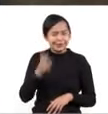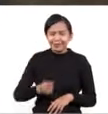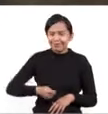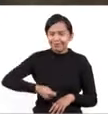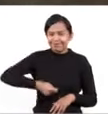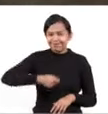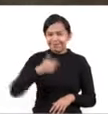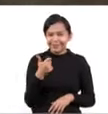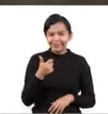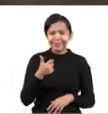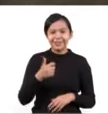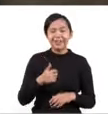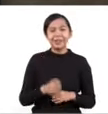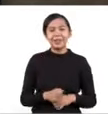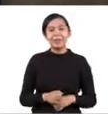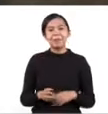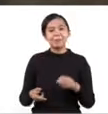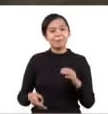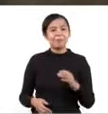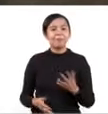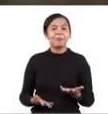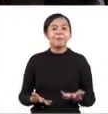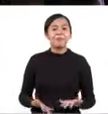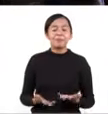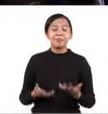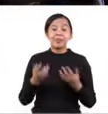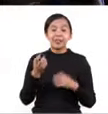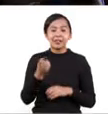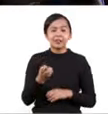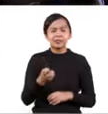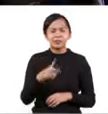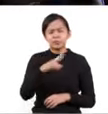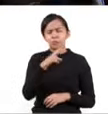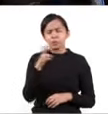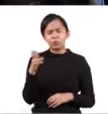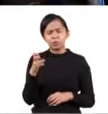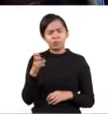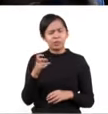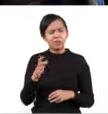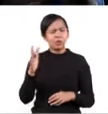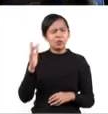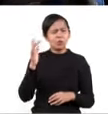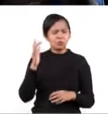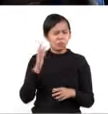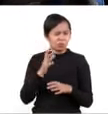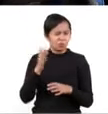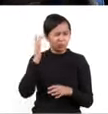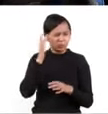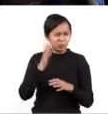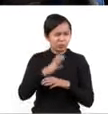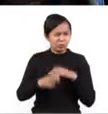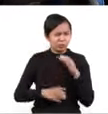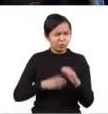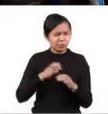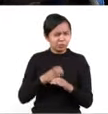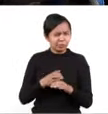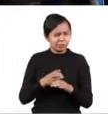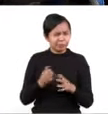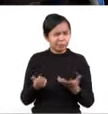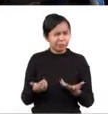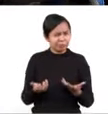también esto se comentó más con ocasión de sus 200 cumpleaños. Pero eso muestra